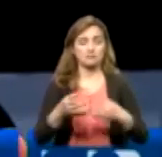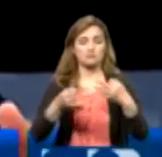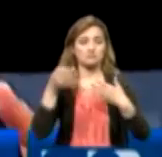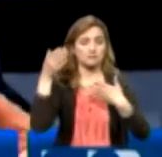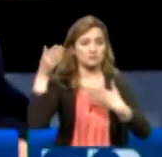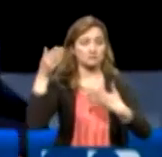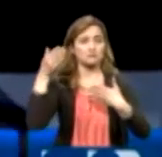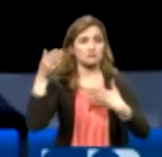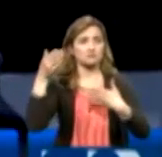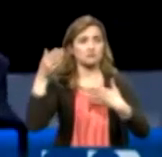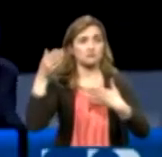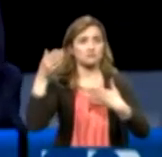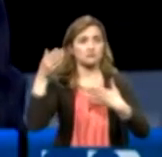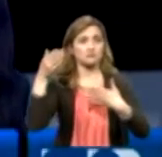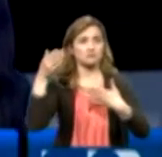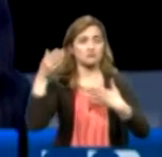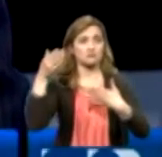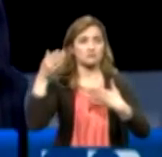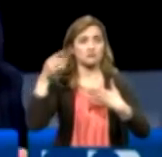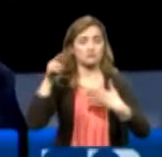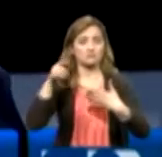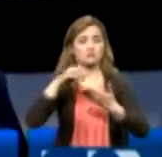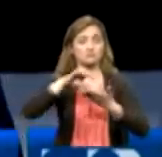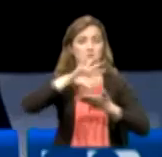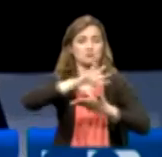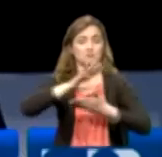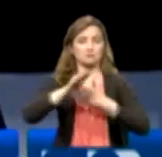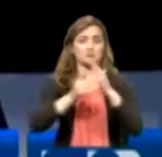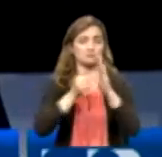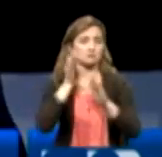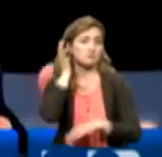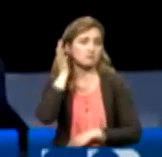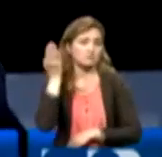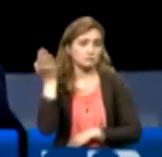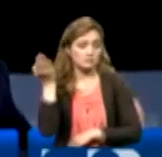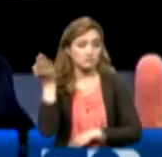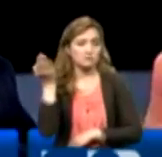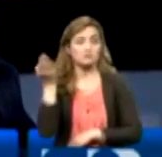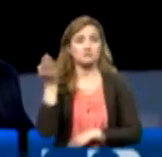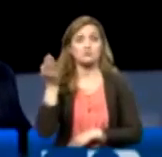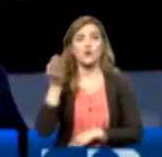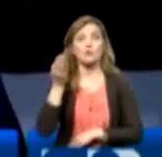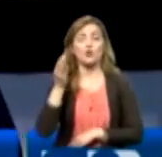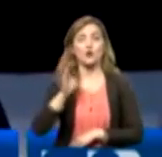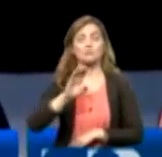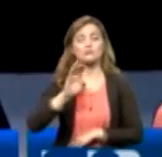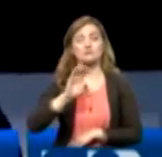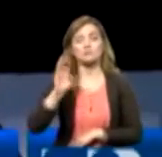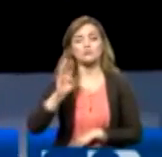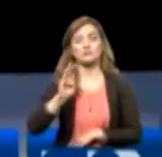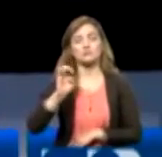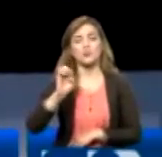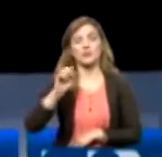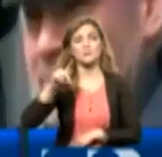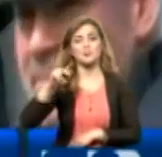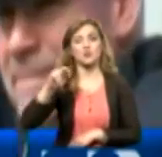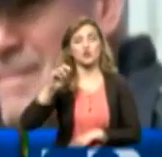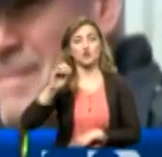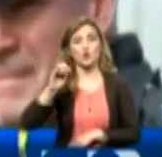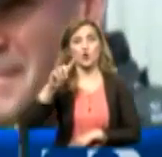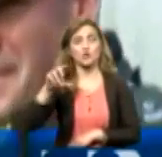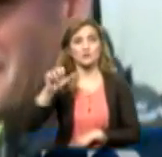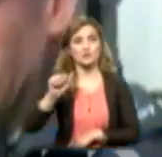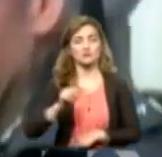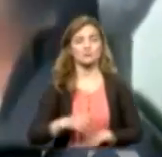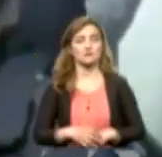político que duerme el sueño eterno en la Asamblea Nacional por estas barbaridades que hizo la señora Espinosa. Sin embargo,